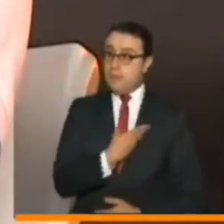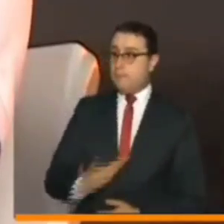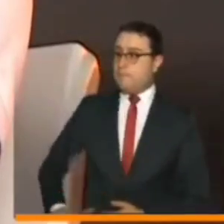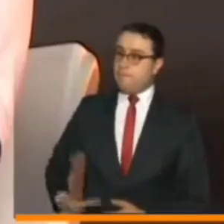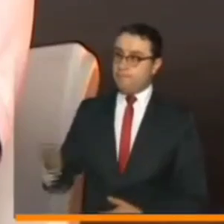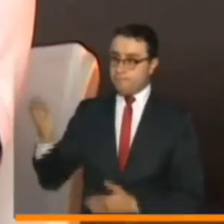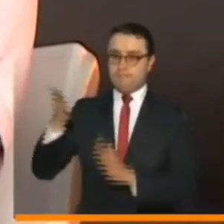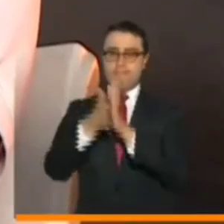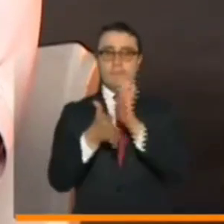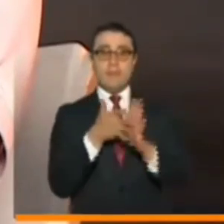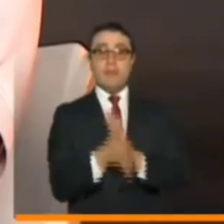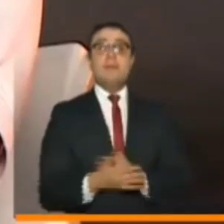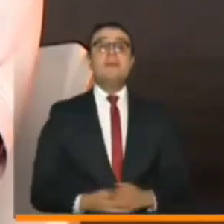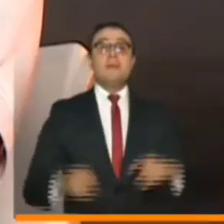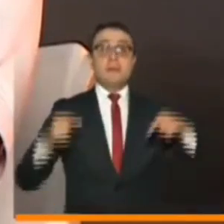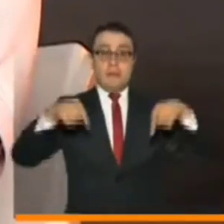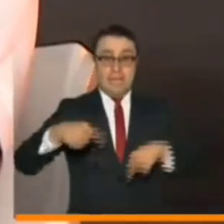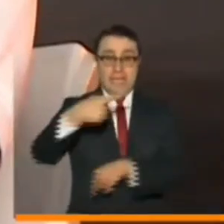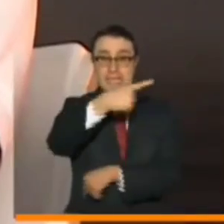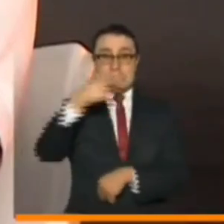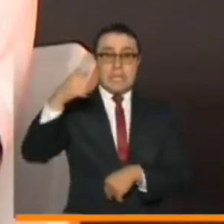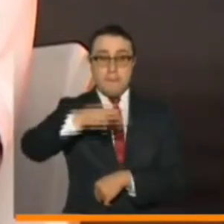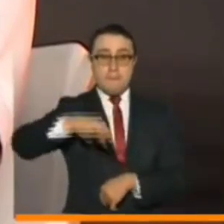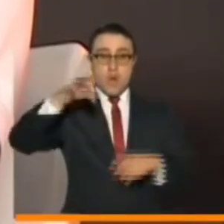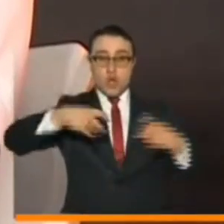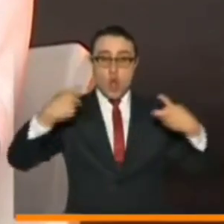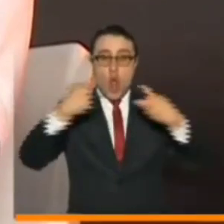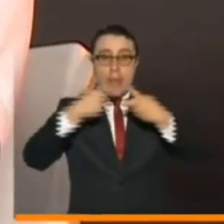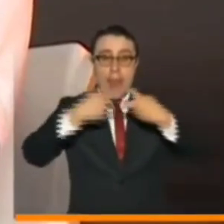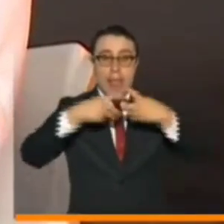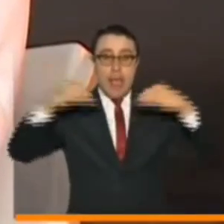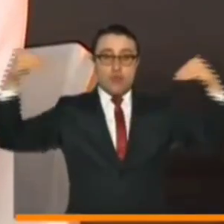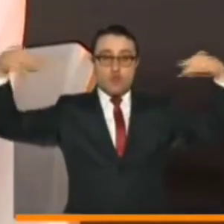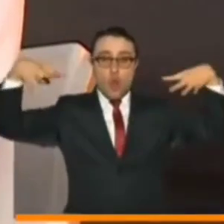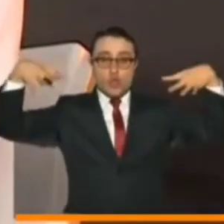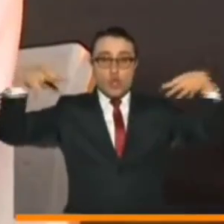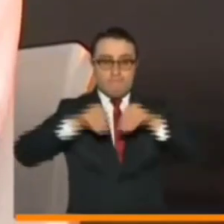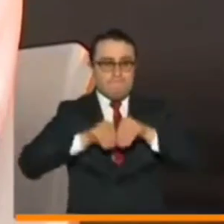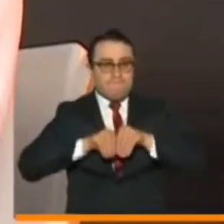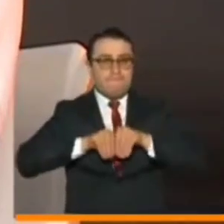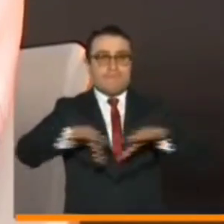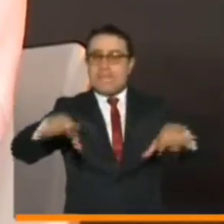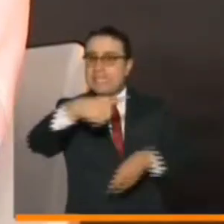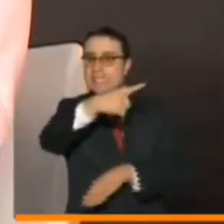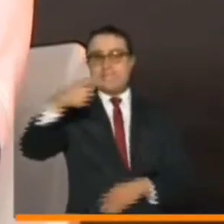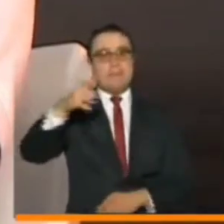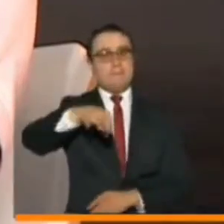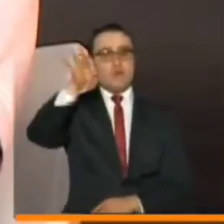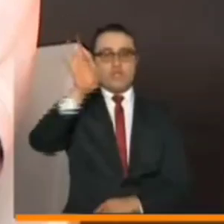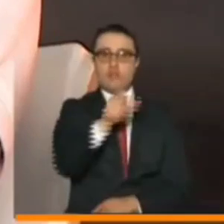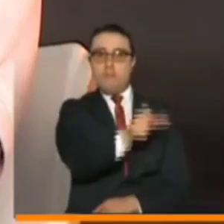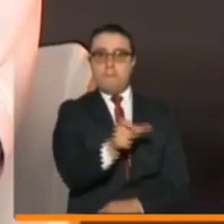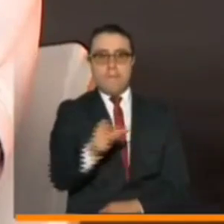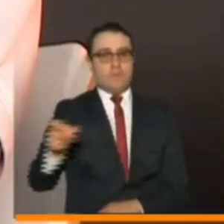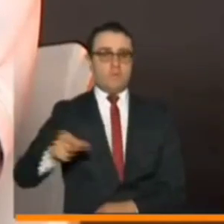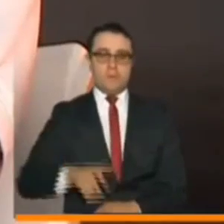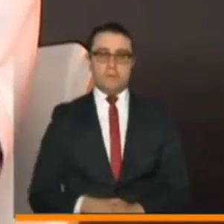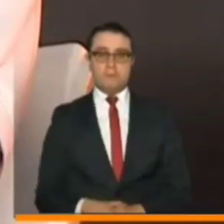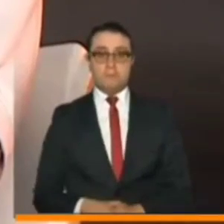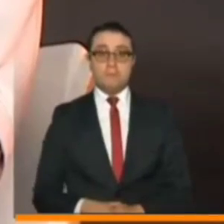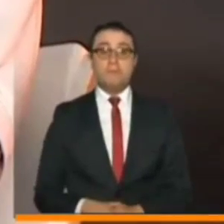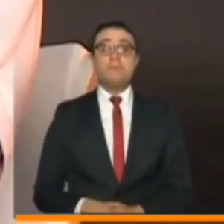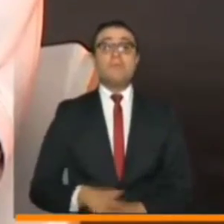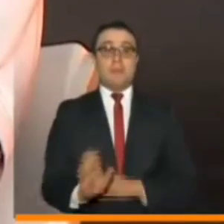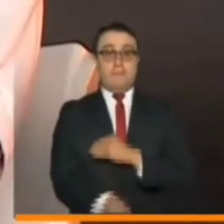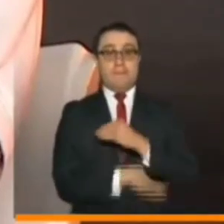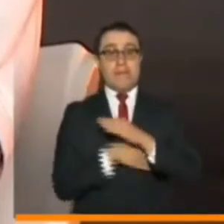estamos llegando al 100% de cobertura de energía en este Plan 100. Ya acabamos, el Ministerio de